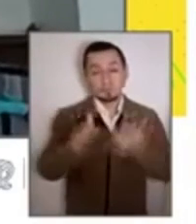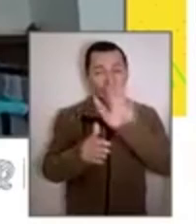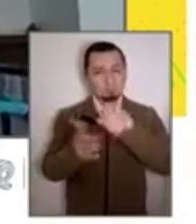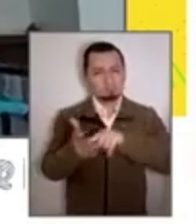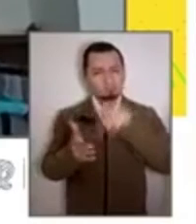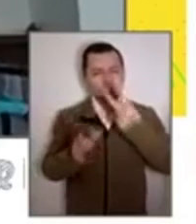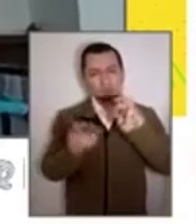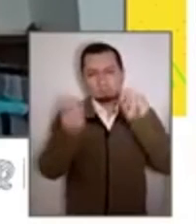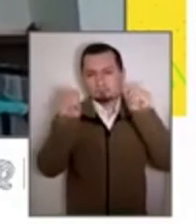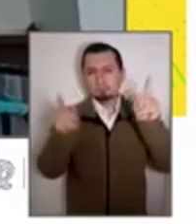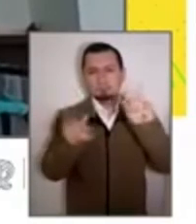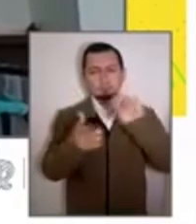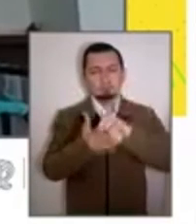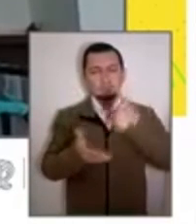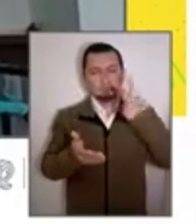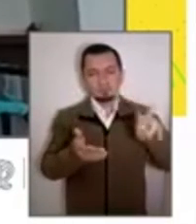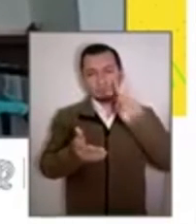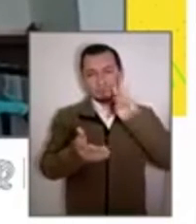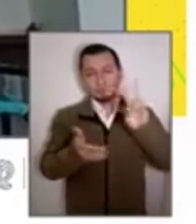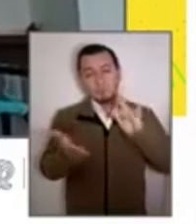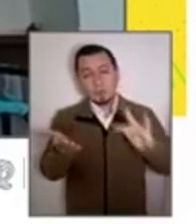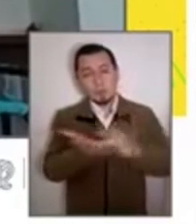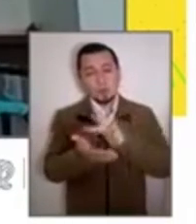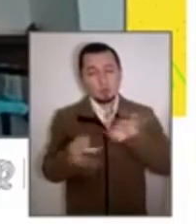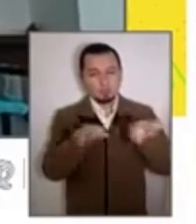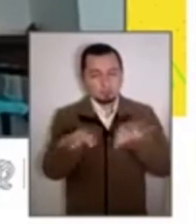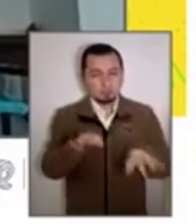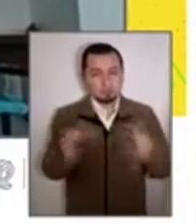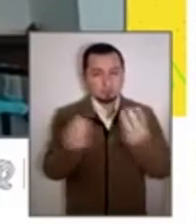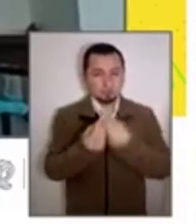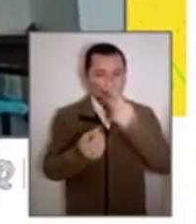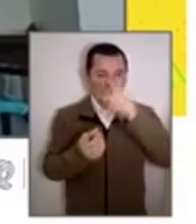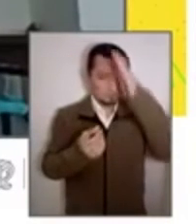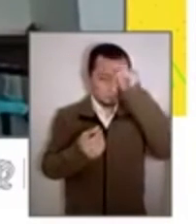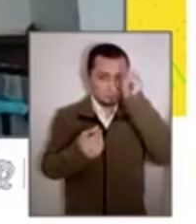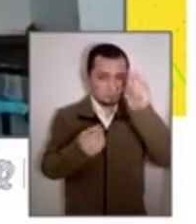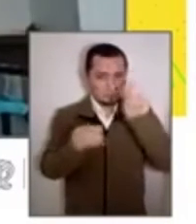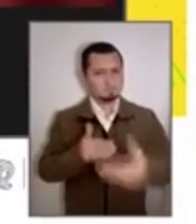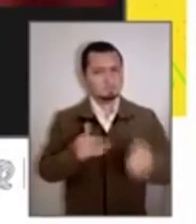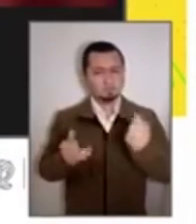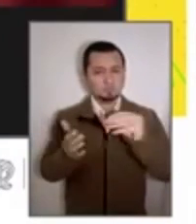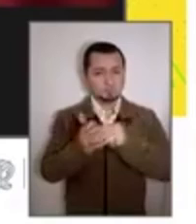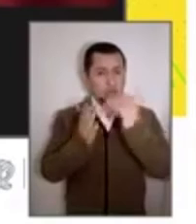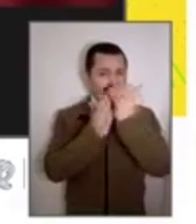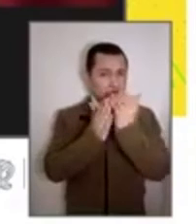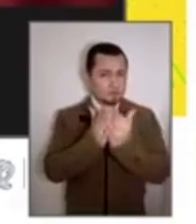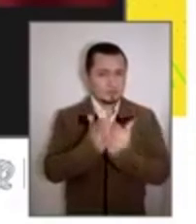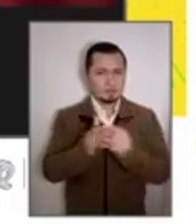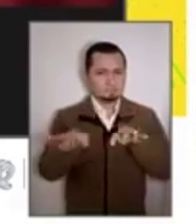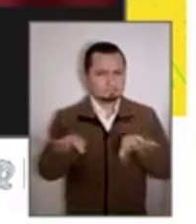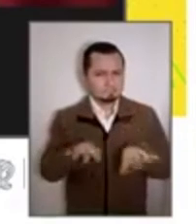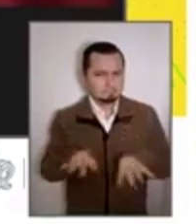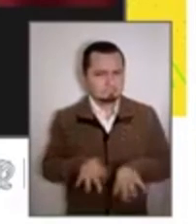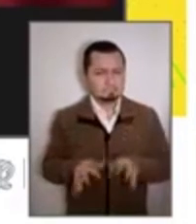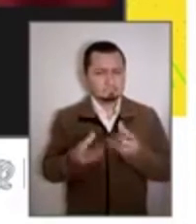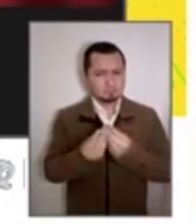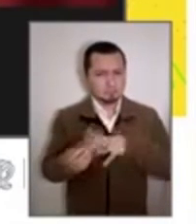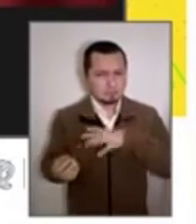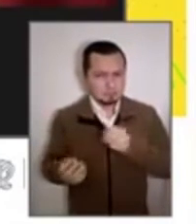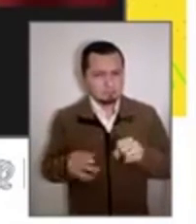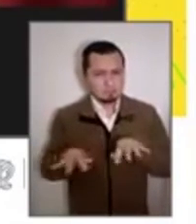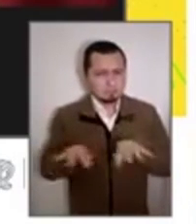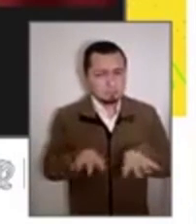Laura Ballesteros, expuso que la mujer también juega un papel protagónico en la movilidad de la Ciudad de México,